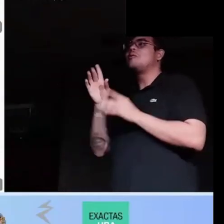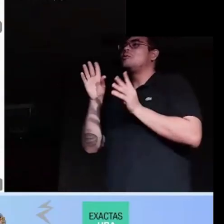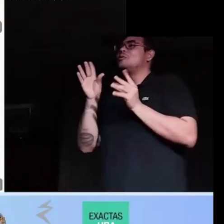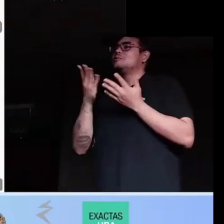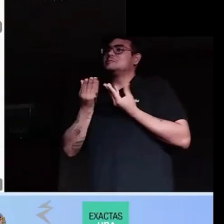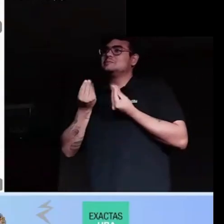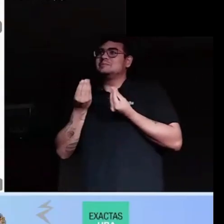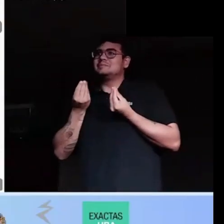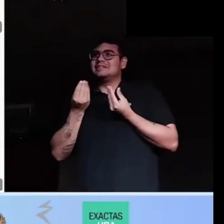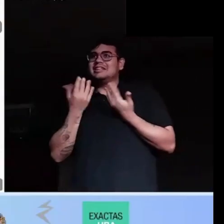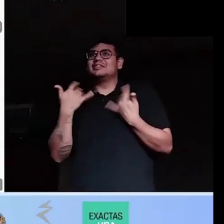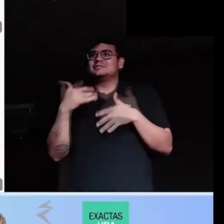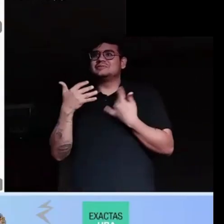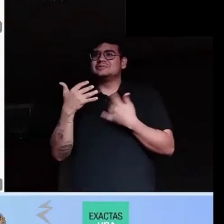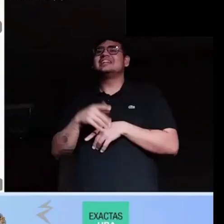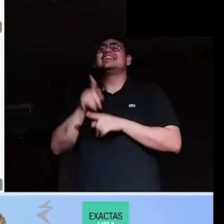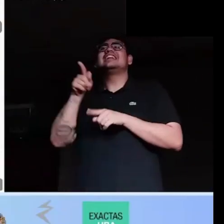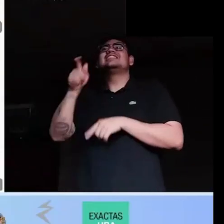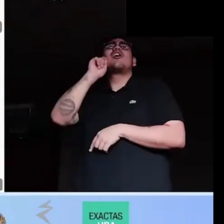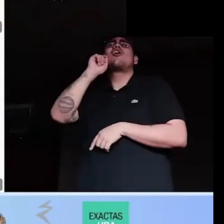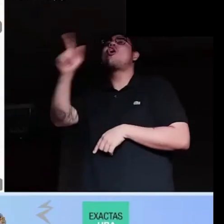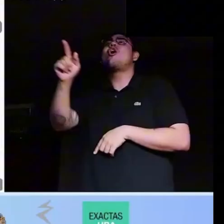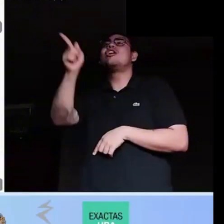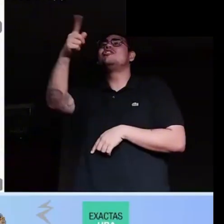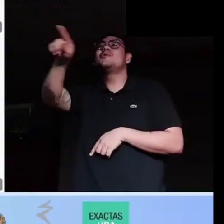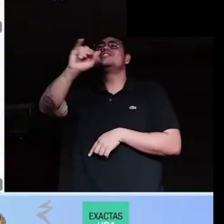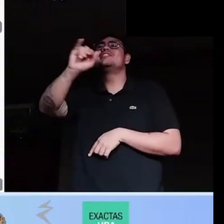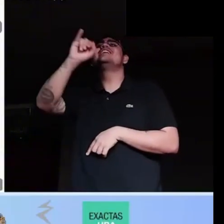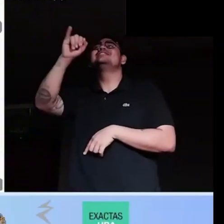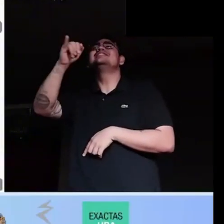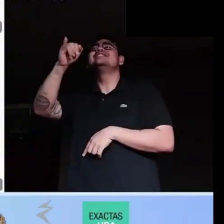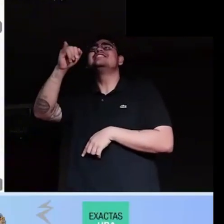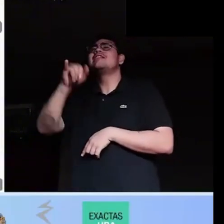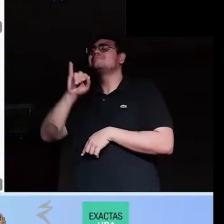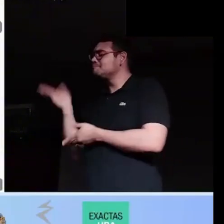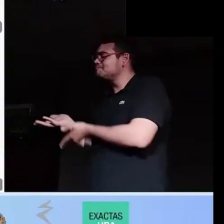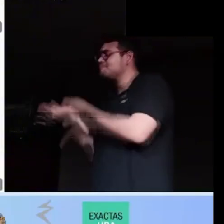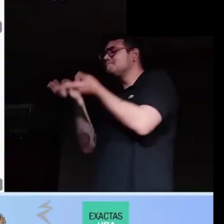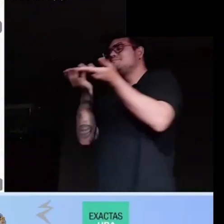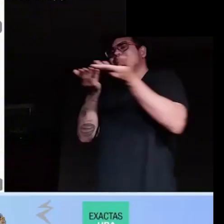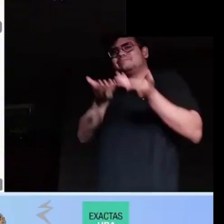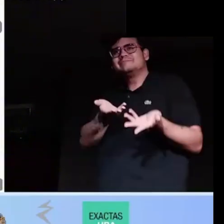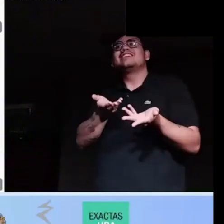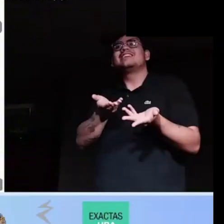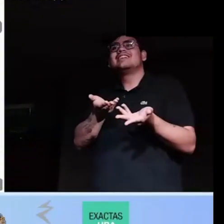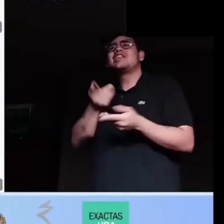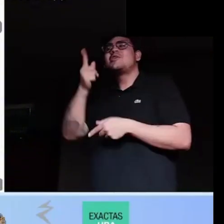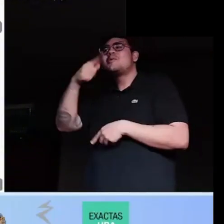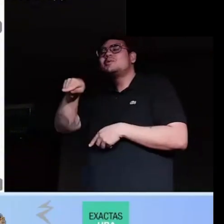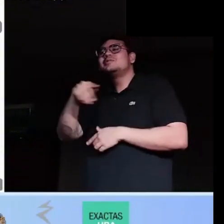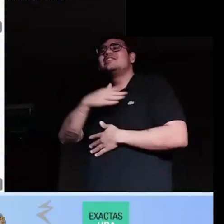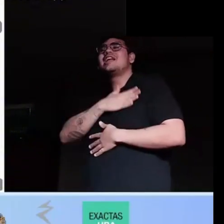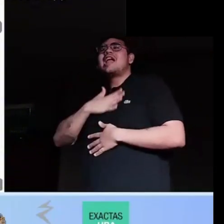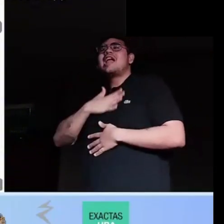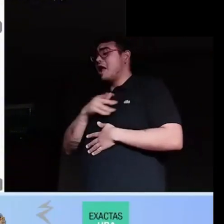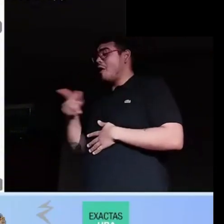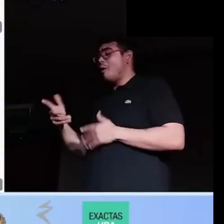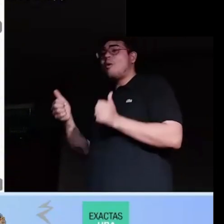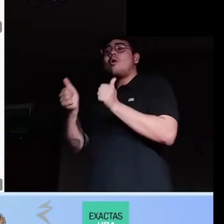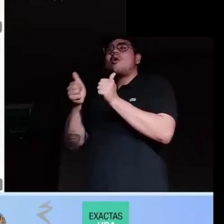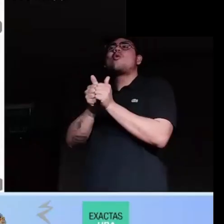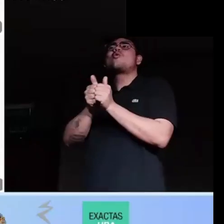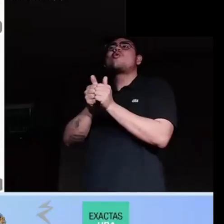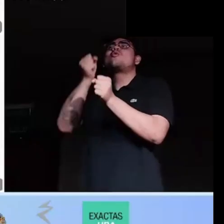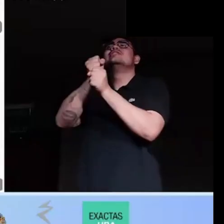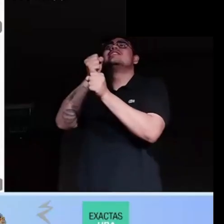y qué es lo que va a permitir el año que viene continuar, ¿no es cierto? Que nos sintamos cómodos trabajando juntos. Yo voy a hacer